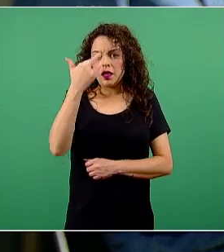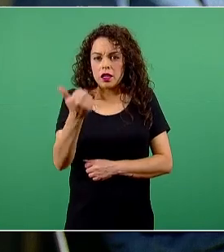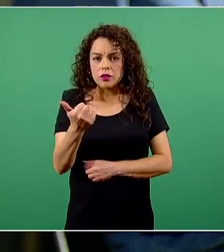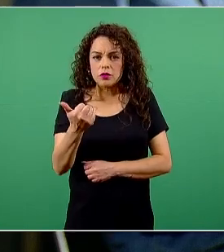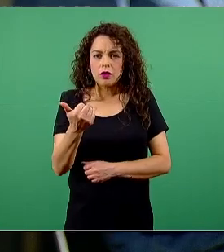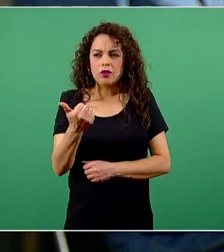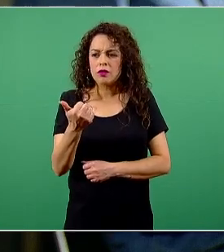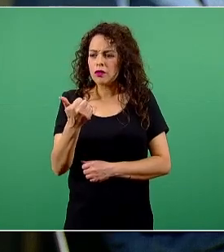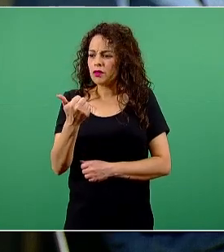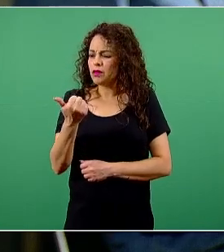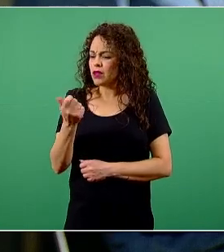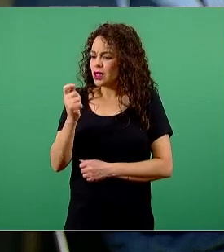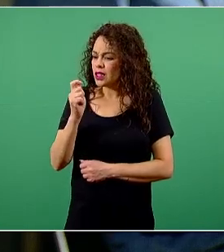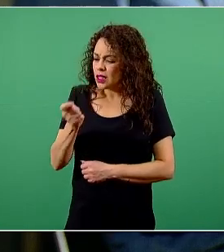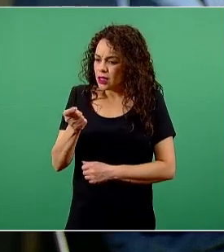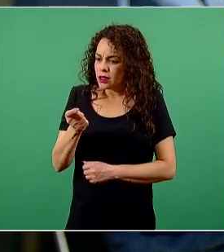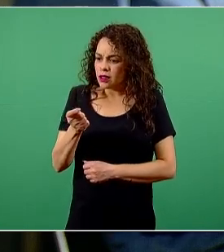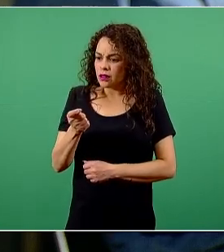anticuerpos